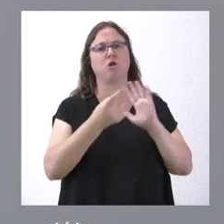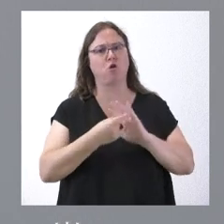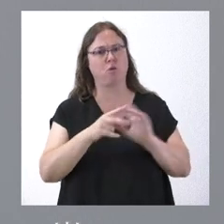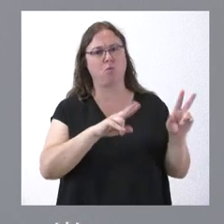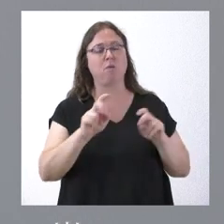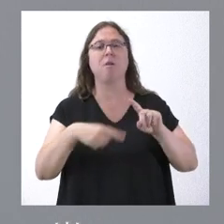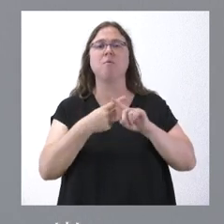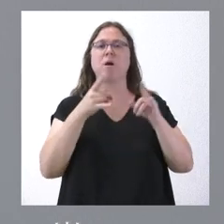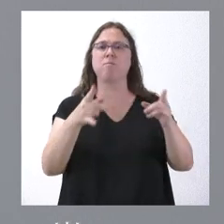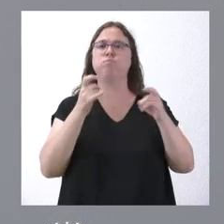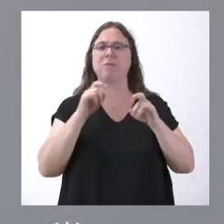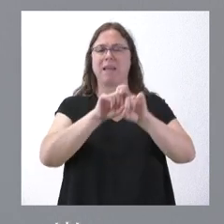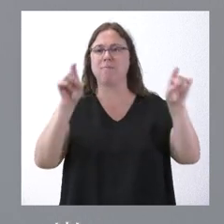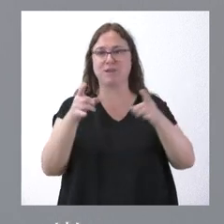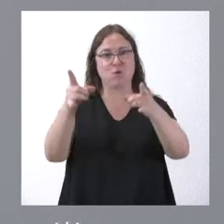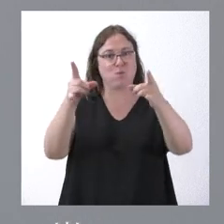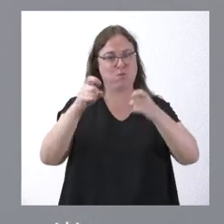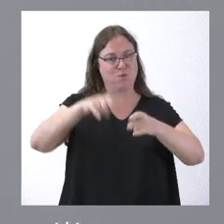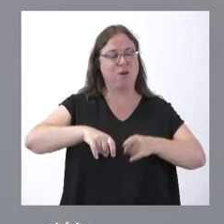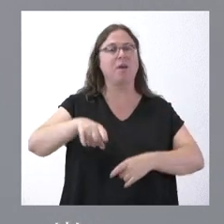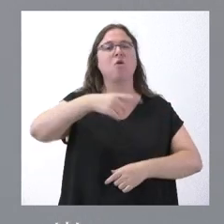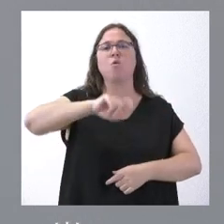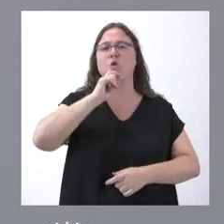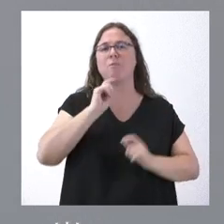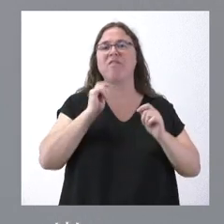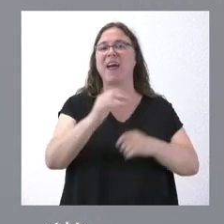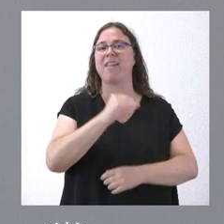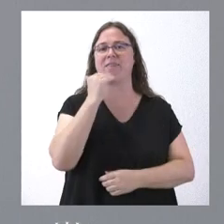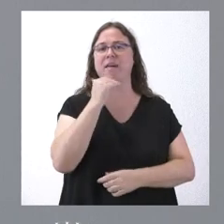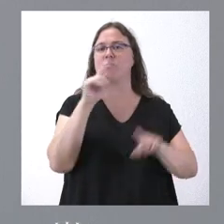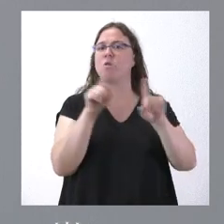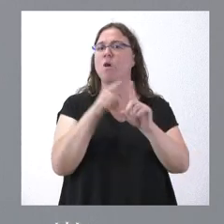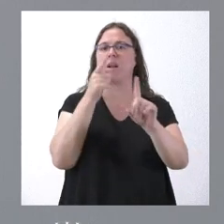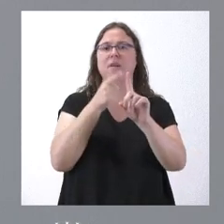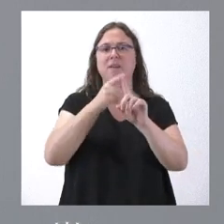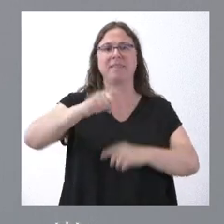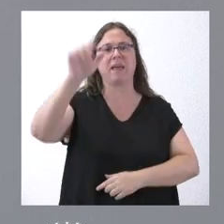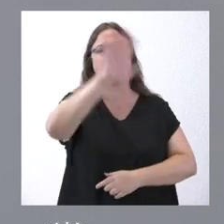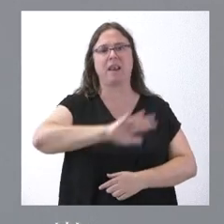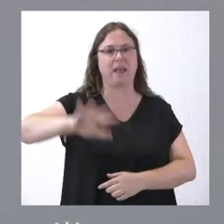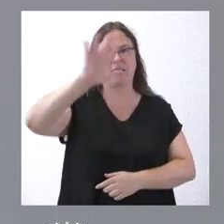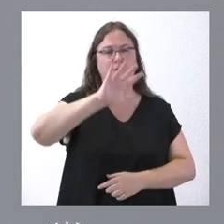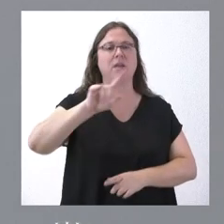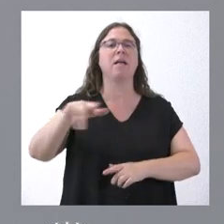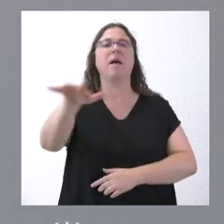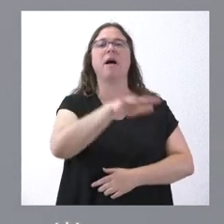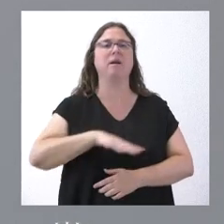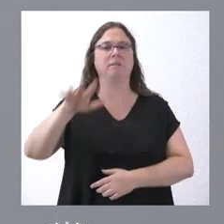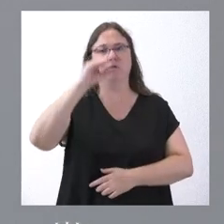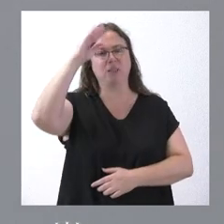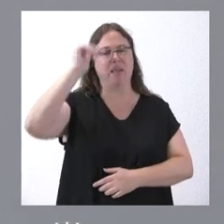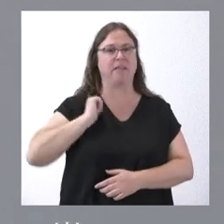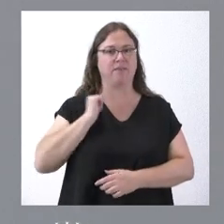la atracción de empresas y talento a la comunidad con el objetivo de convertir a Zamora en un referente tanto nacional como internacional en el campo de la inteligencia